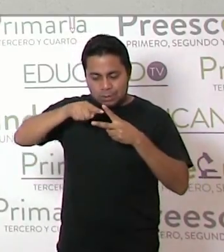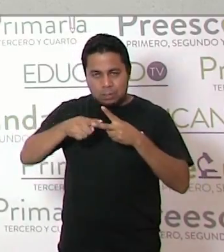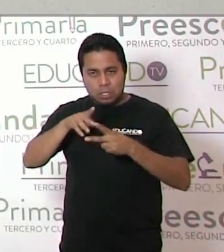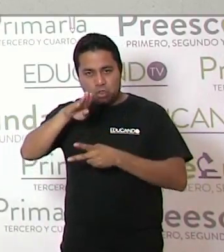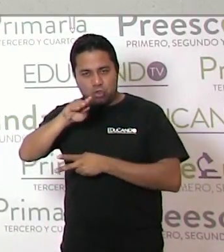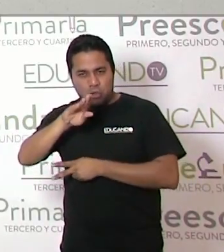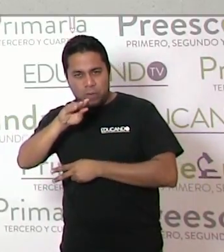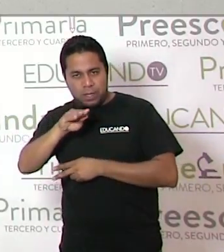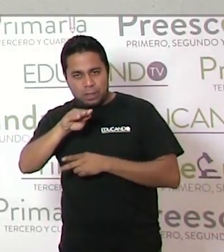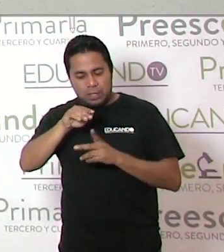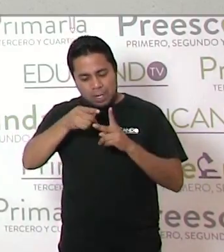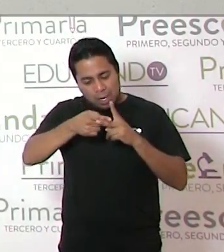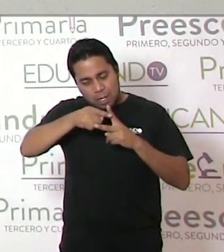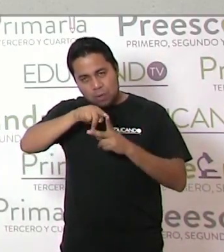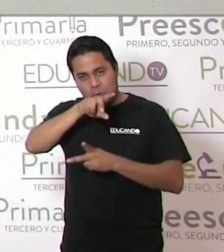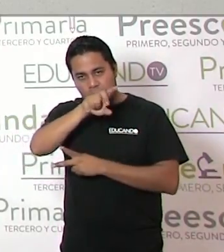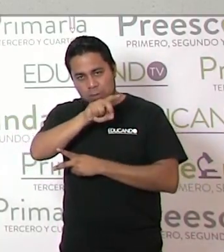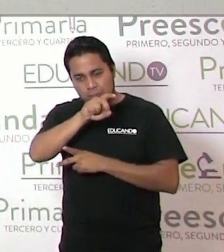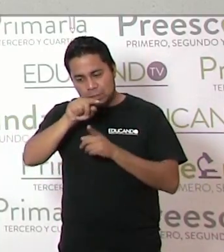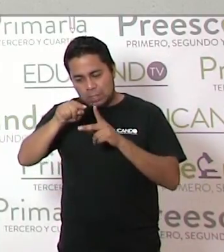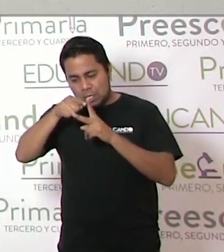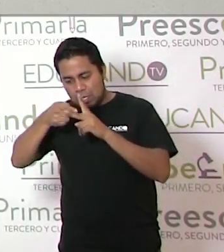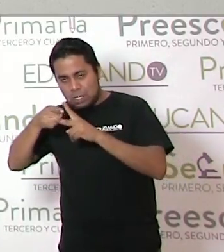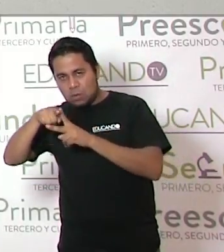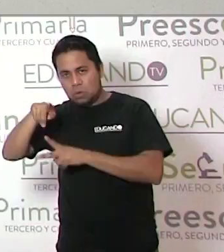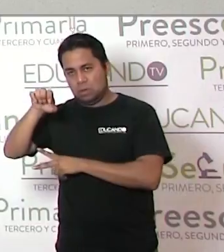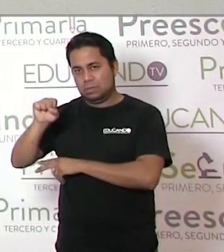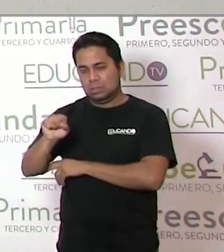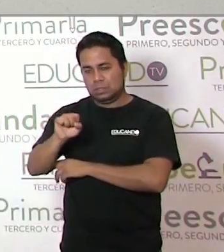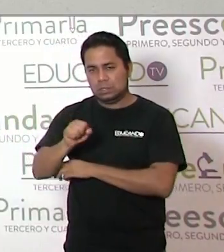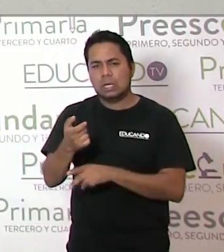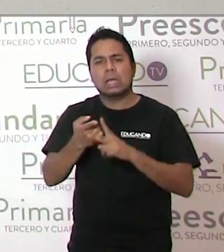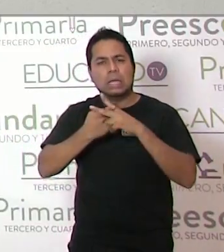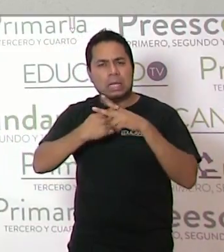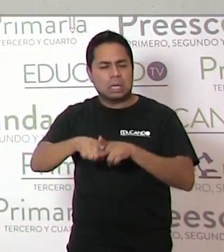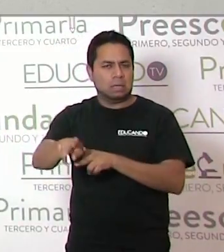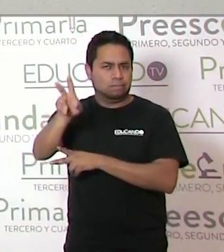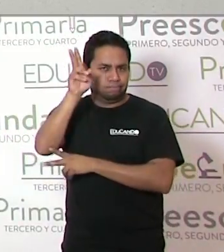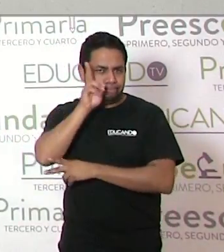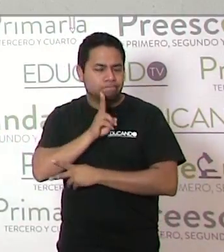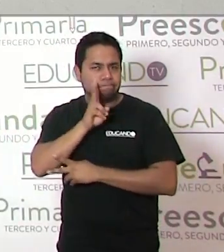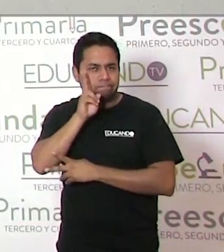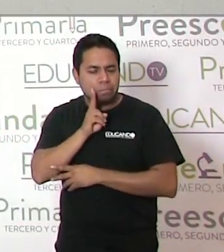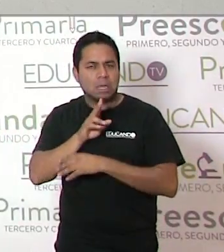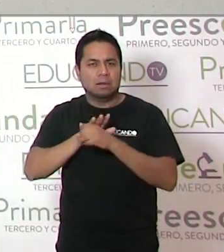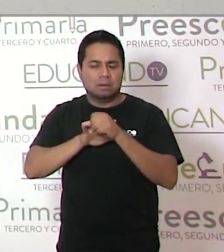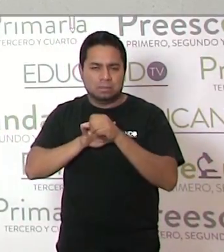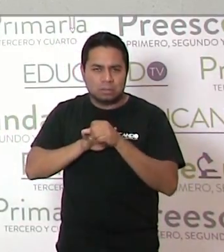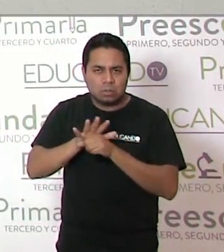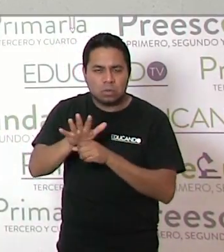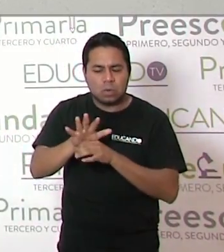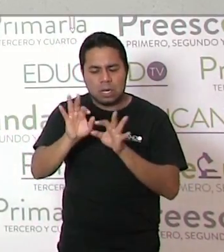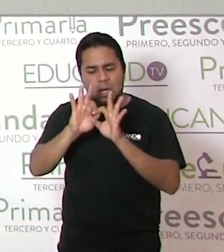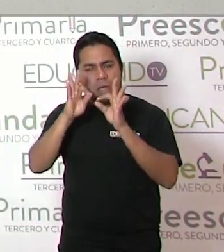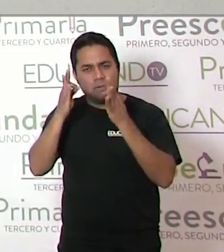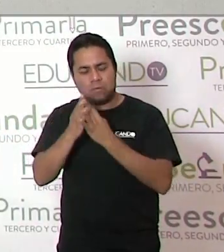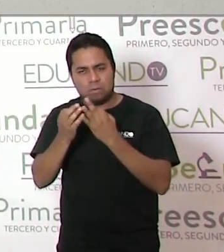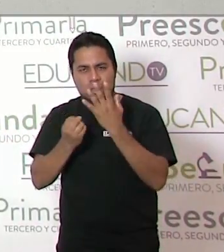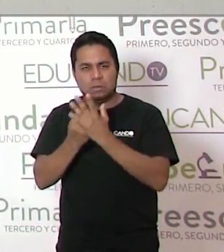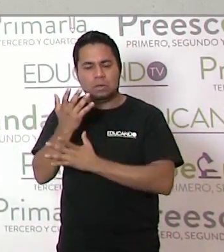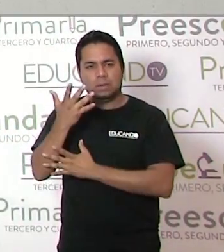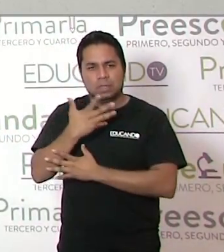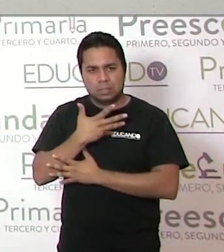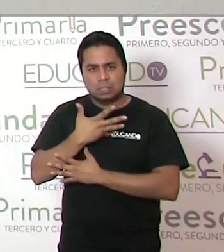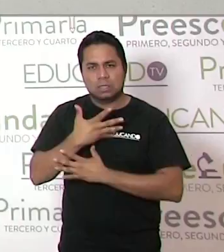de 30 y un ángulo de 60. Empecemos entonces a ver qué figura se genera